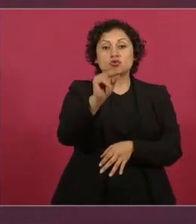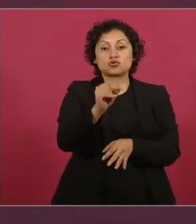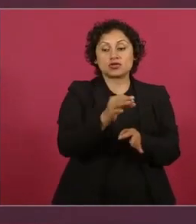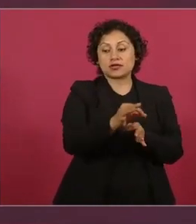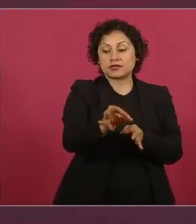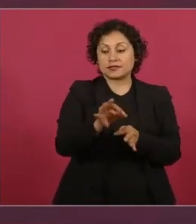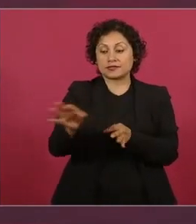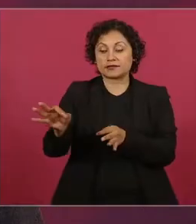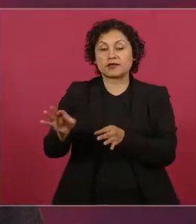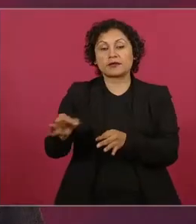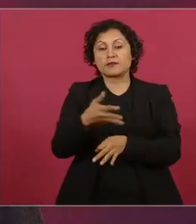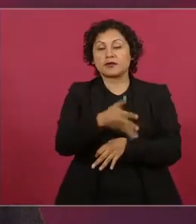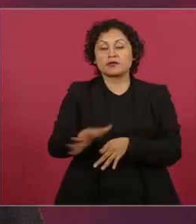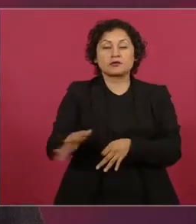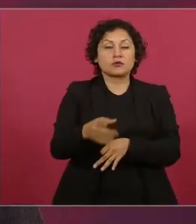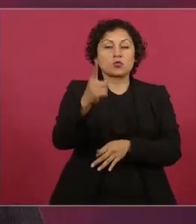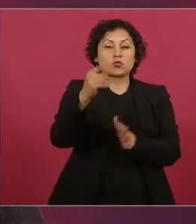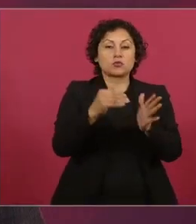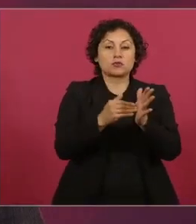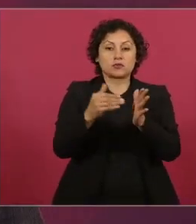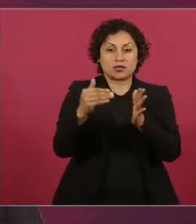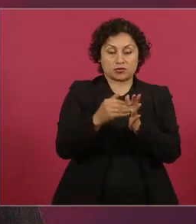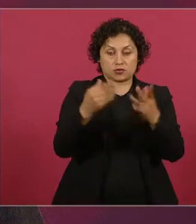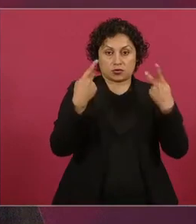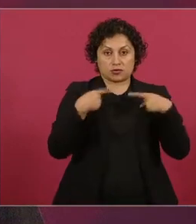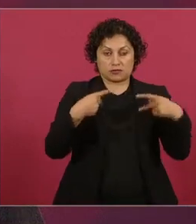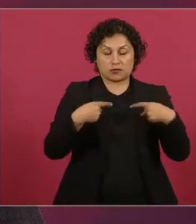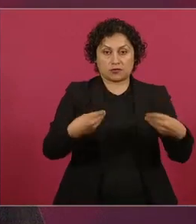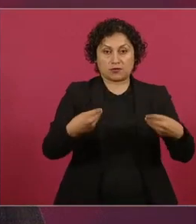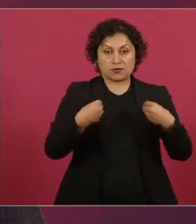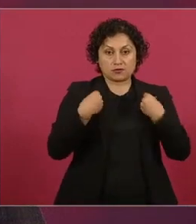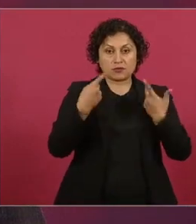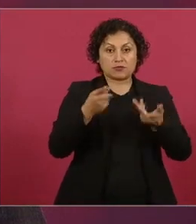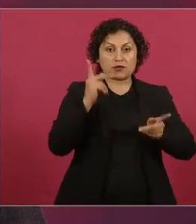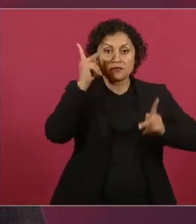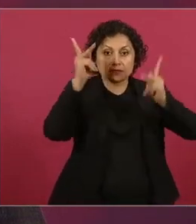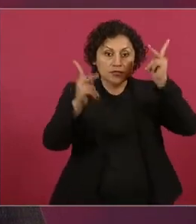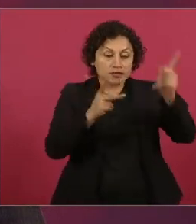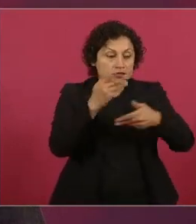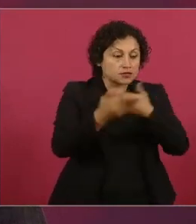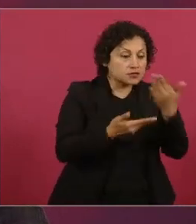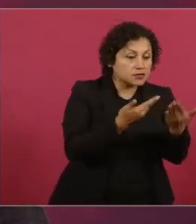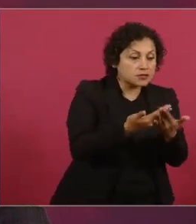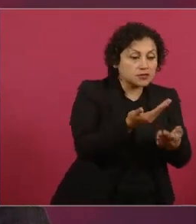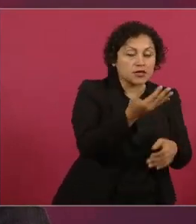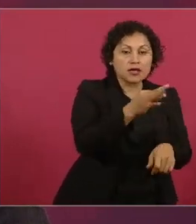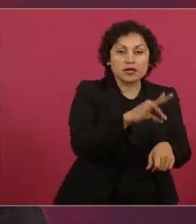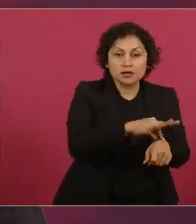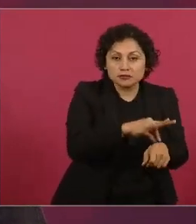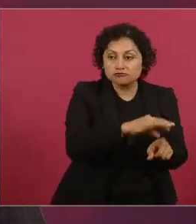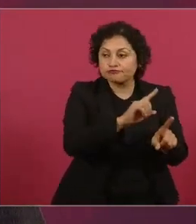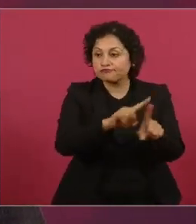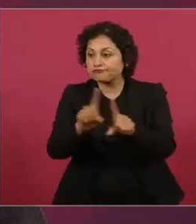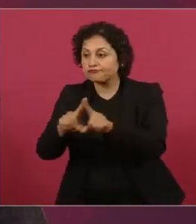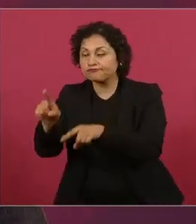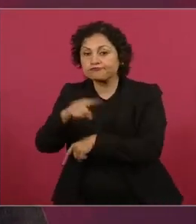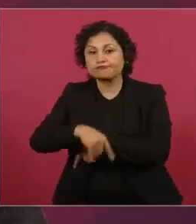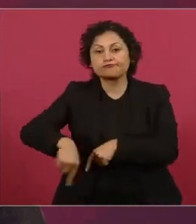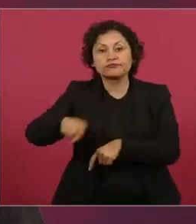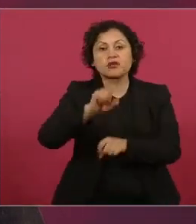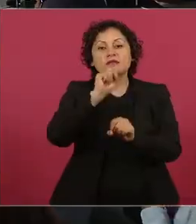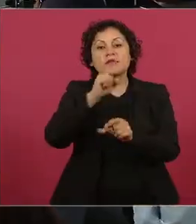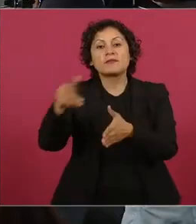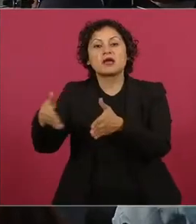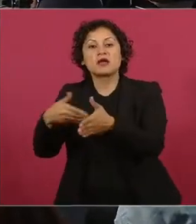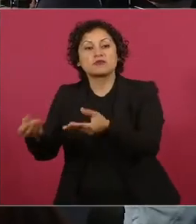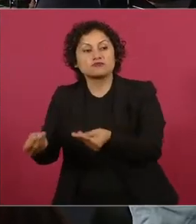1,000,000 de habitantes mediante visitas a refugios, centros de salud, sitios de preparación de alimentos y